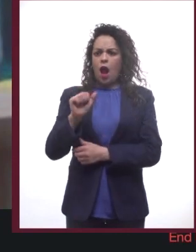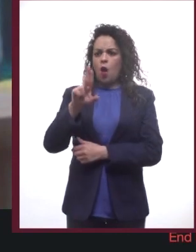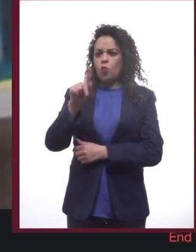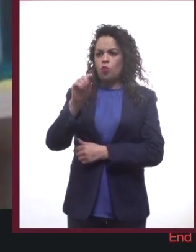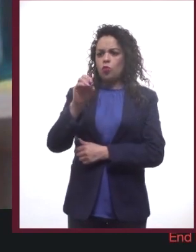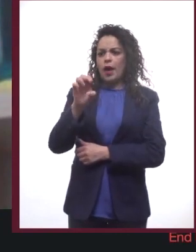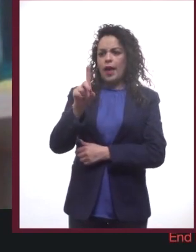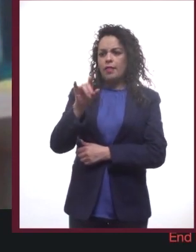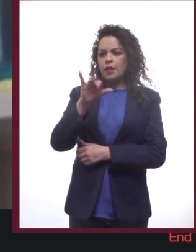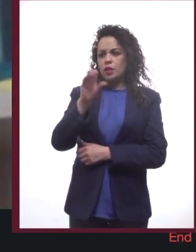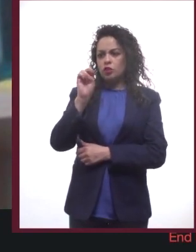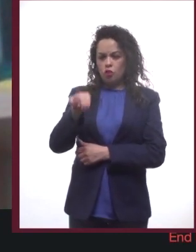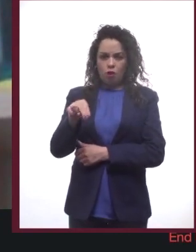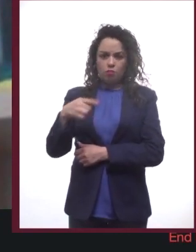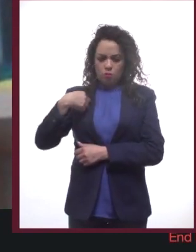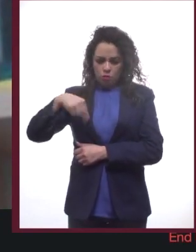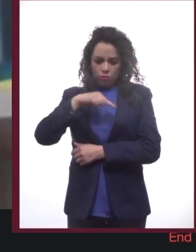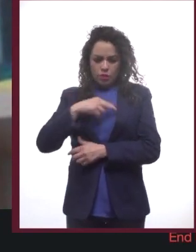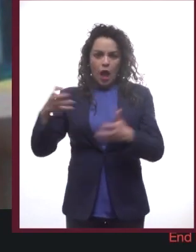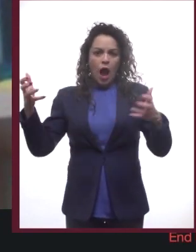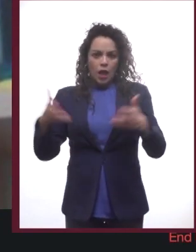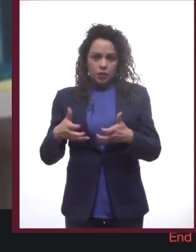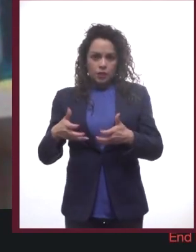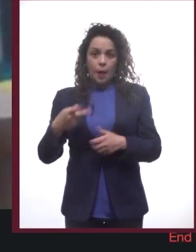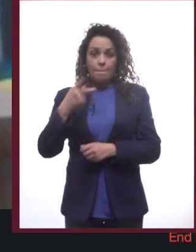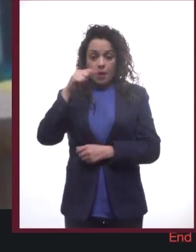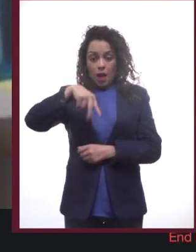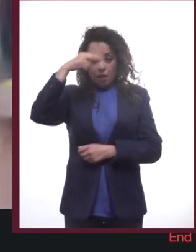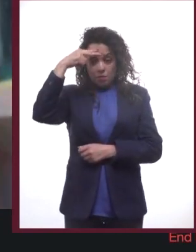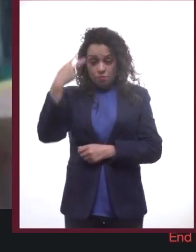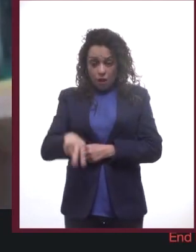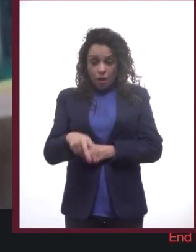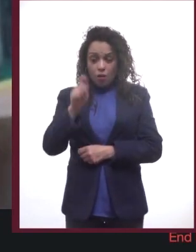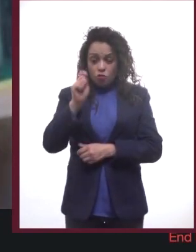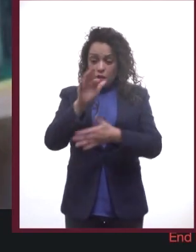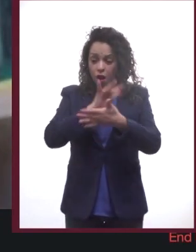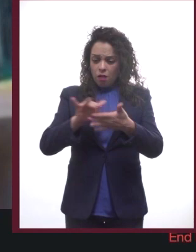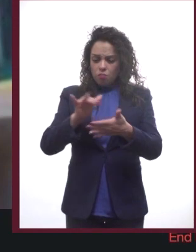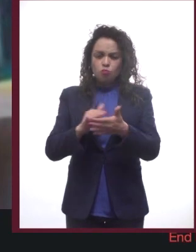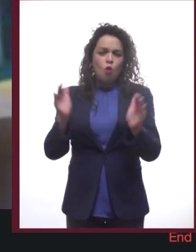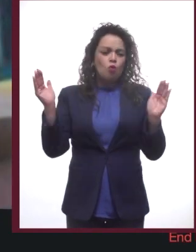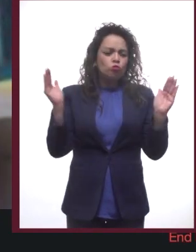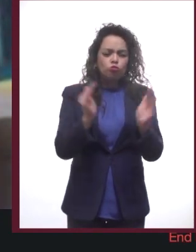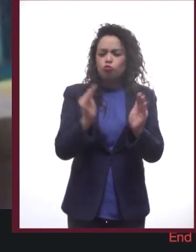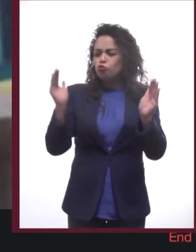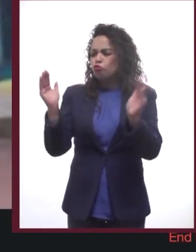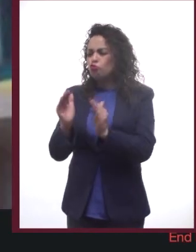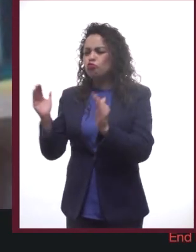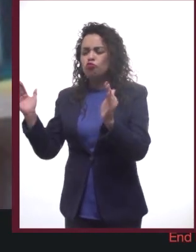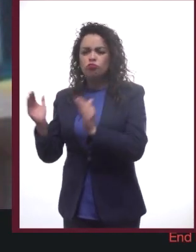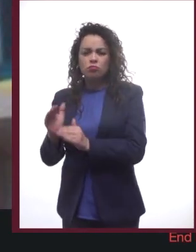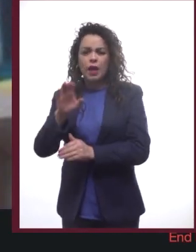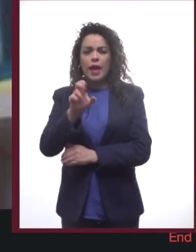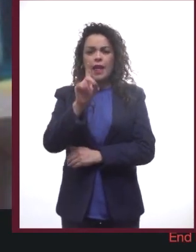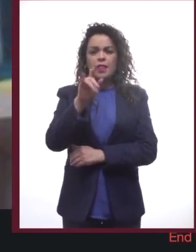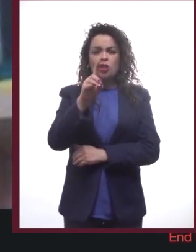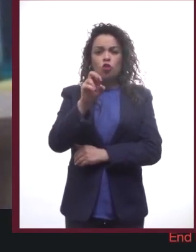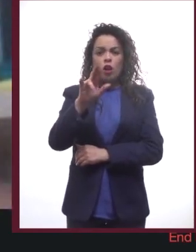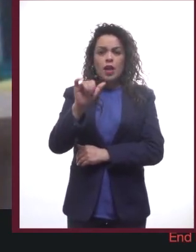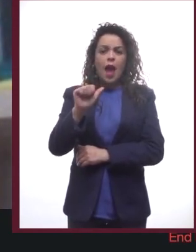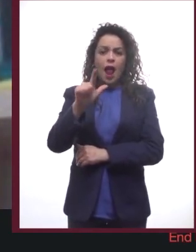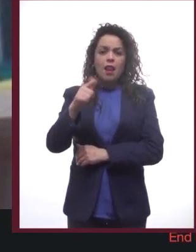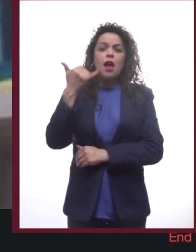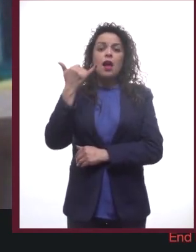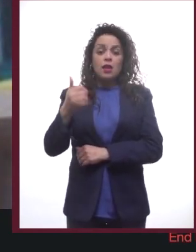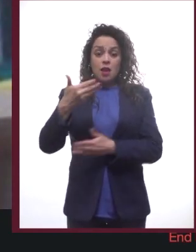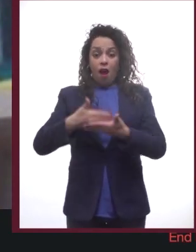veces el mercado editorial o el mercado de la lectura en México es pequeñito, entonces no siempre las editoriales y menos en momentos